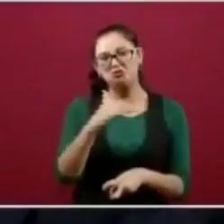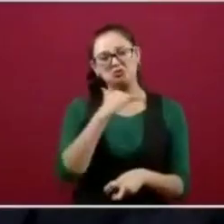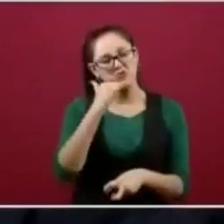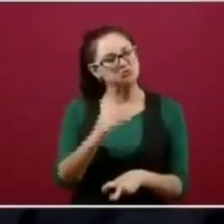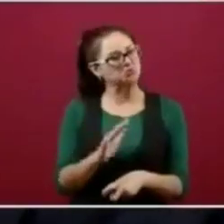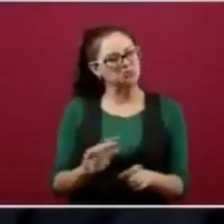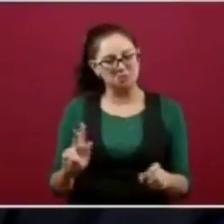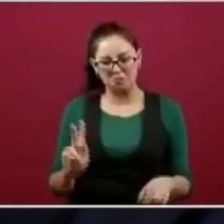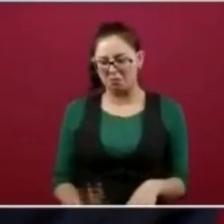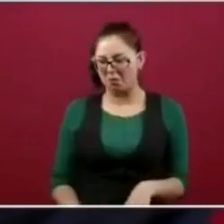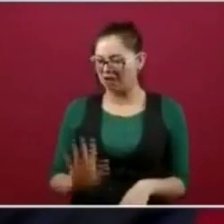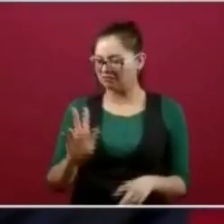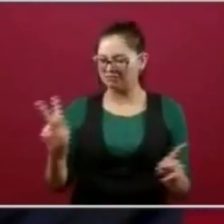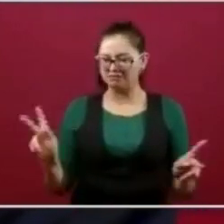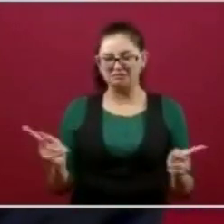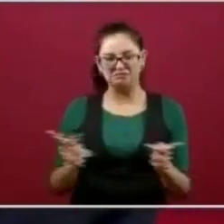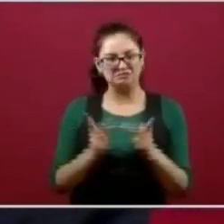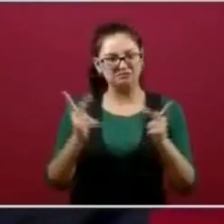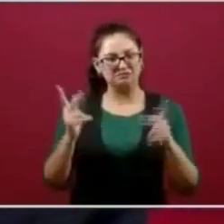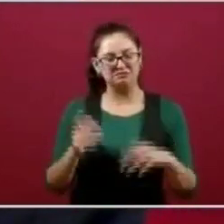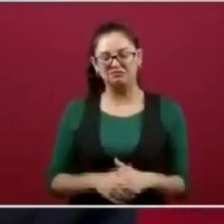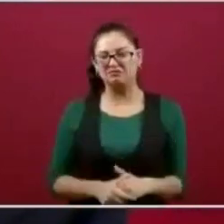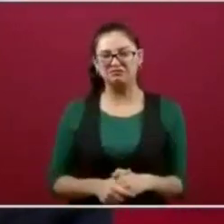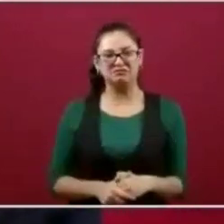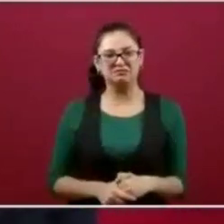El gobierno